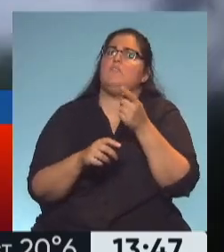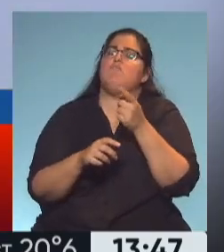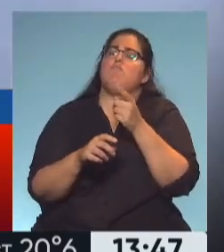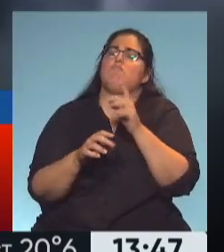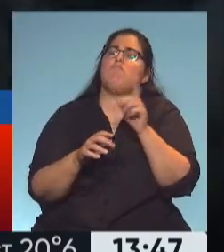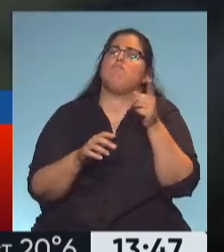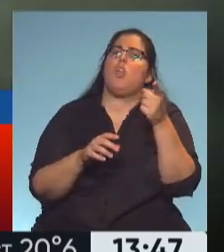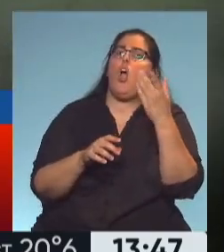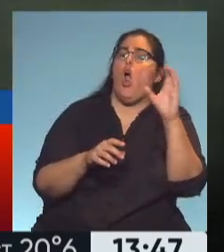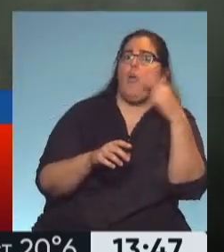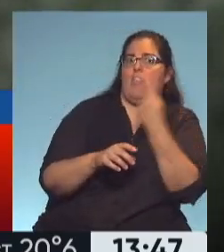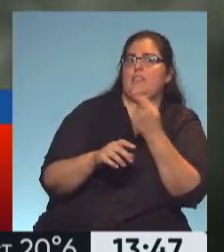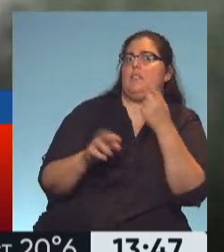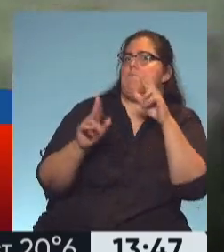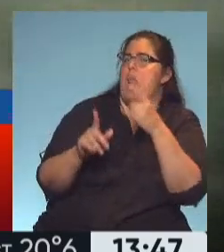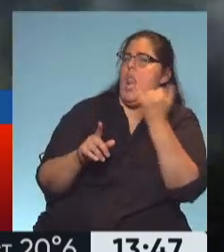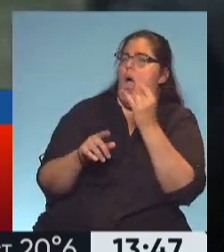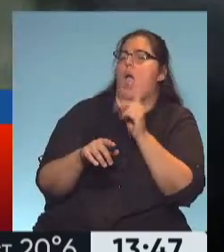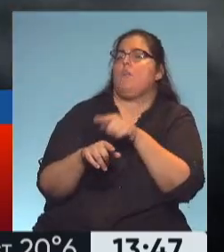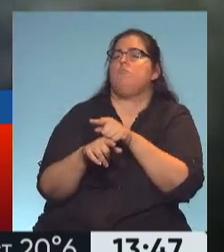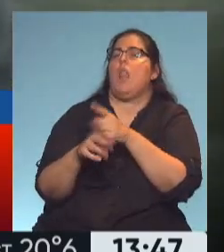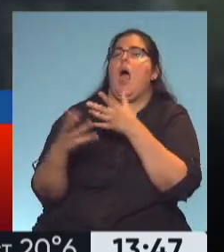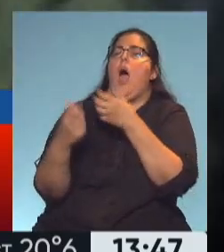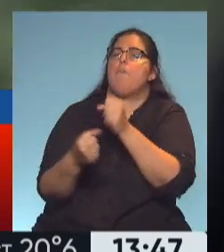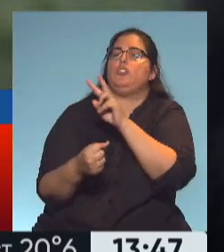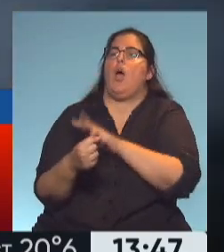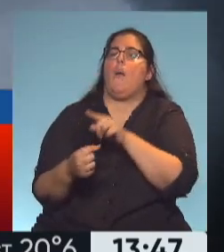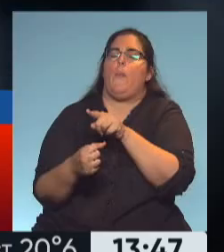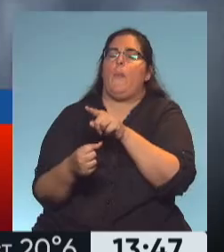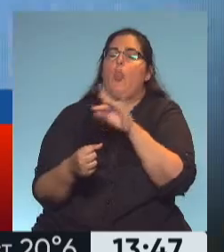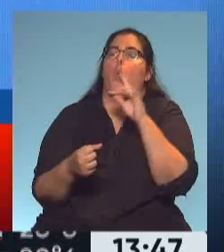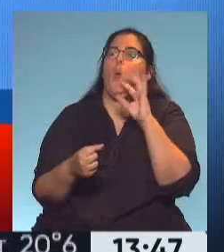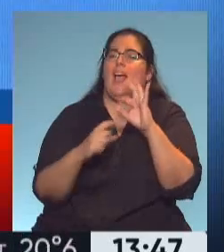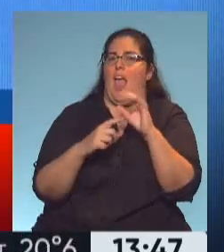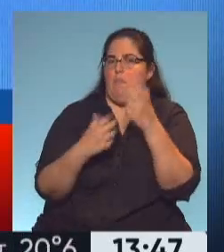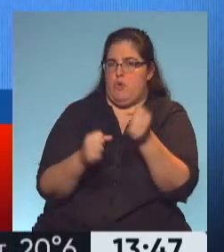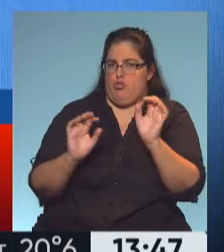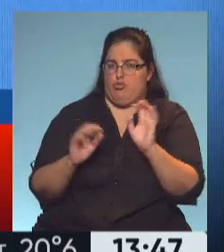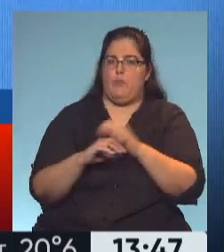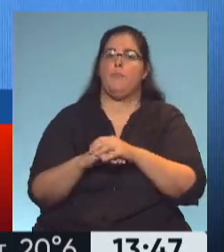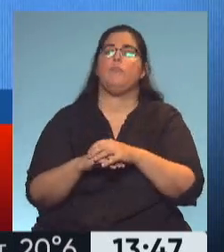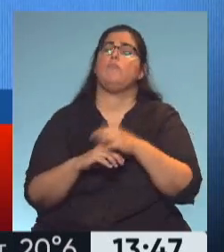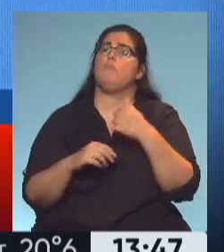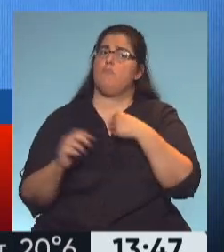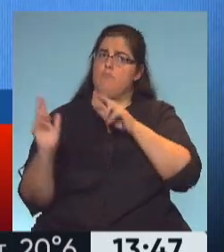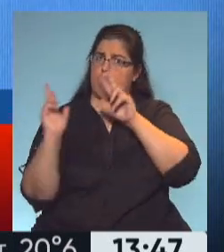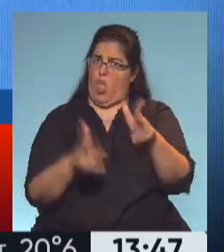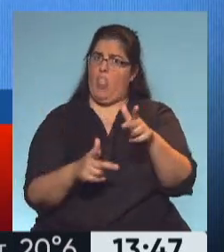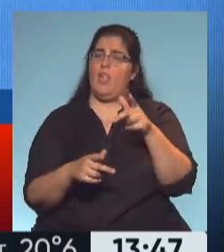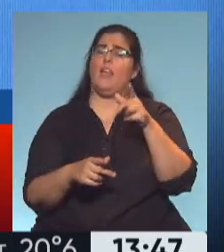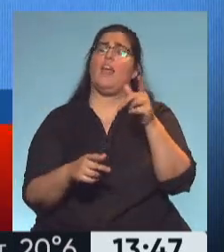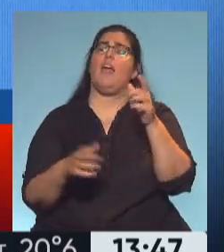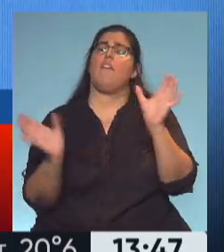Unidos para balcanizar esta región con el apoyo del gobierno de Iván Duque. Yo le he dicho a la Fuerza Armada Nacional